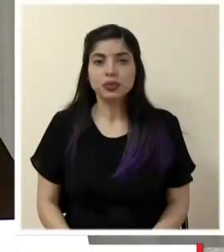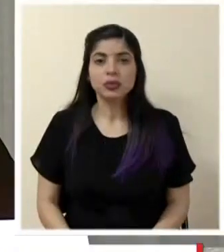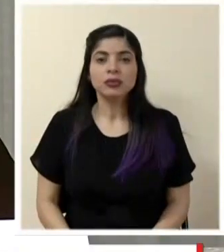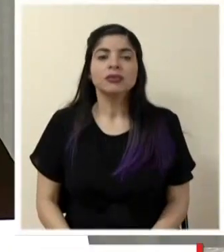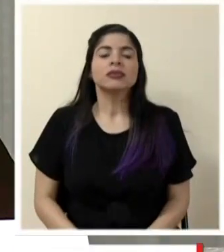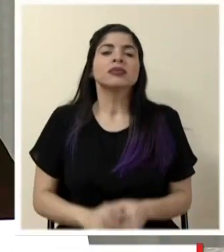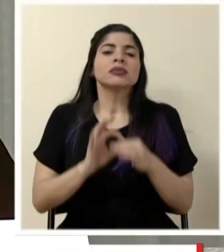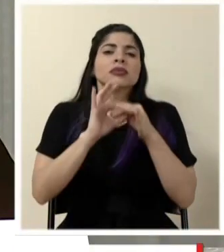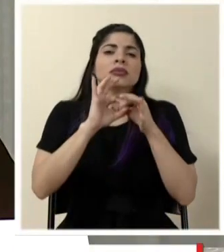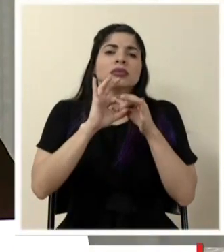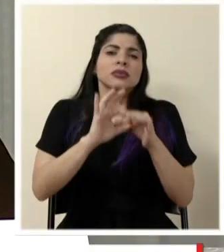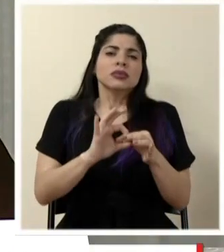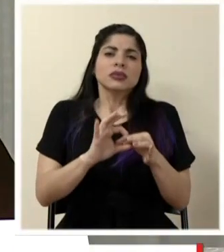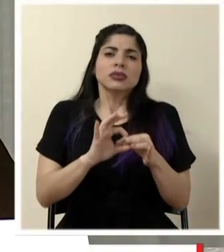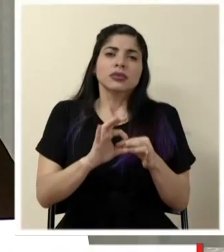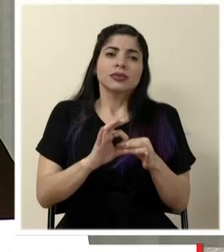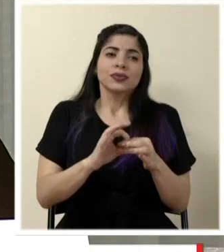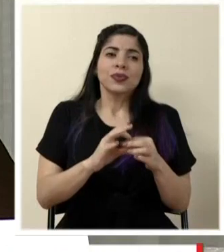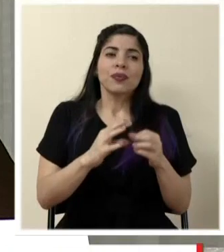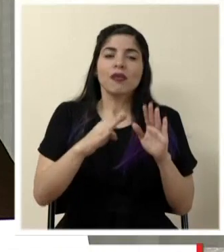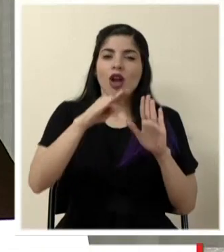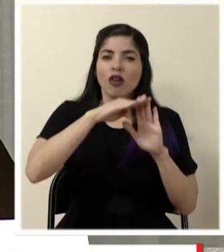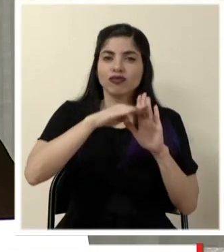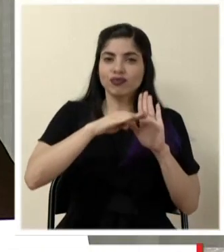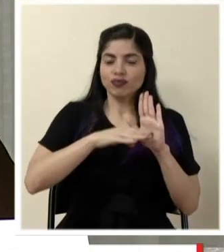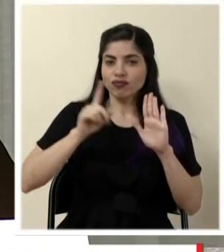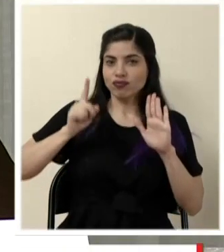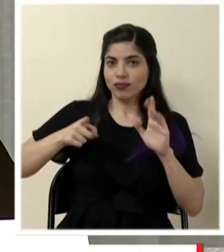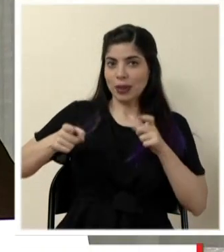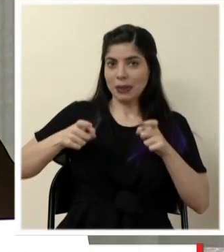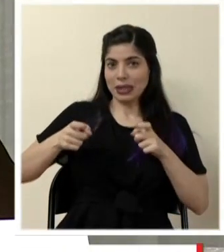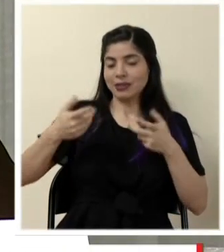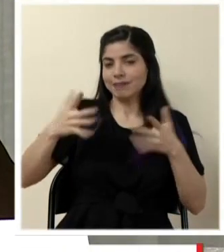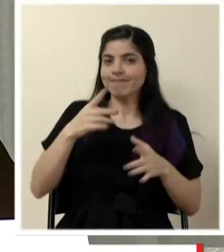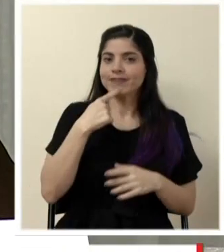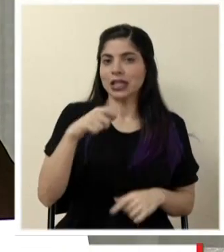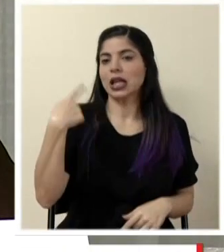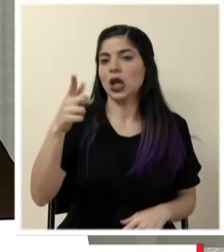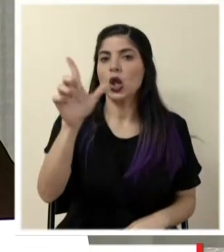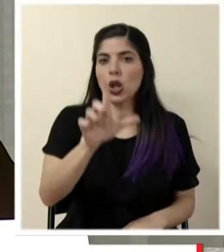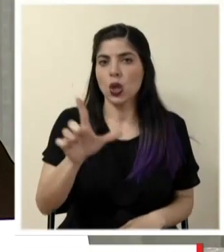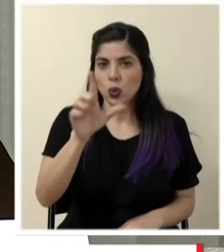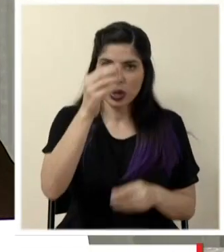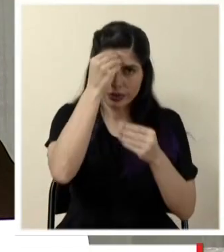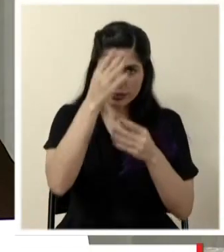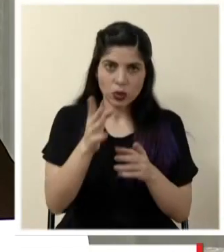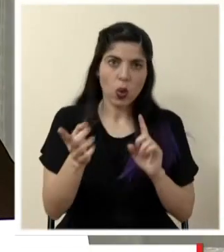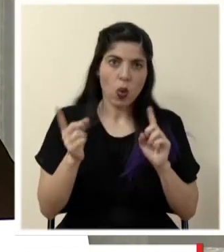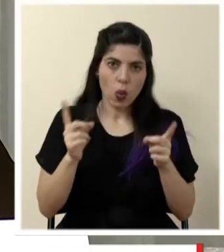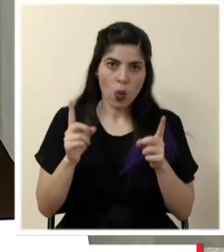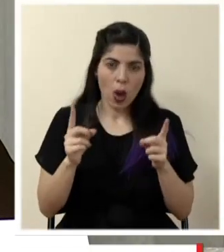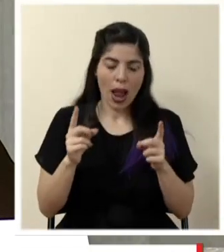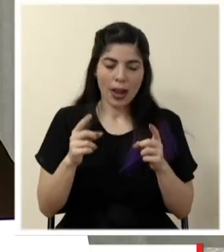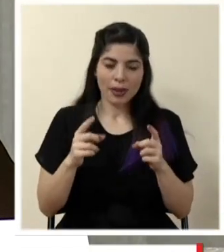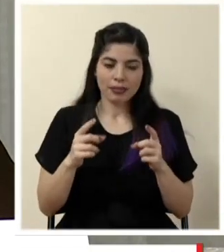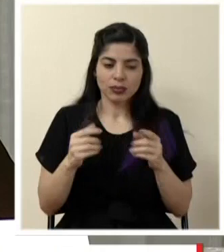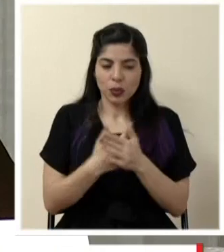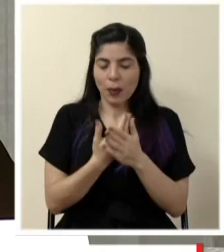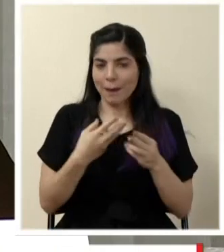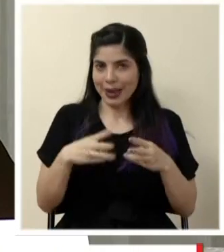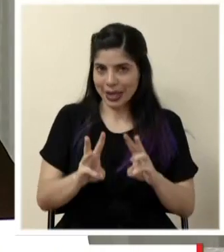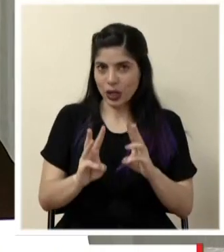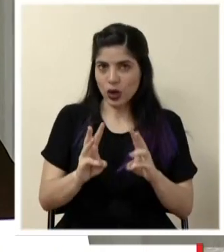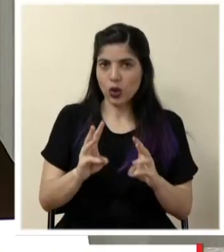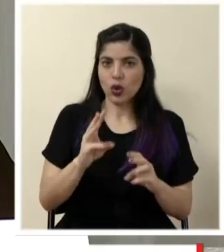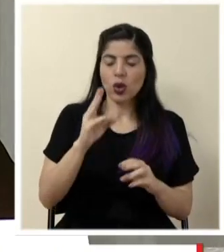Con respecto a las medidas administrativas, ya indicamos que el lunes vamos a anunciar cuáles van a ser el mecanismo y